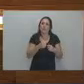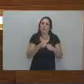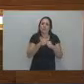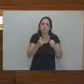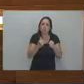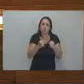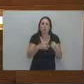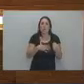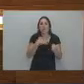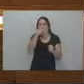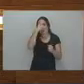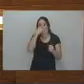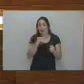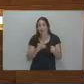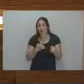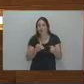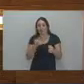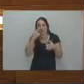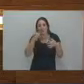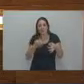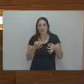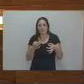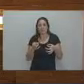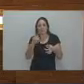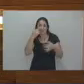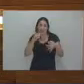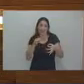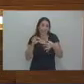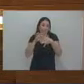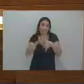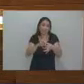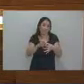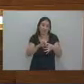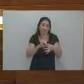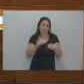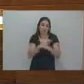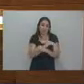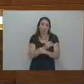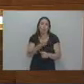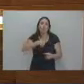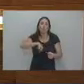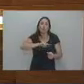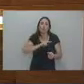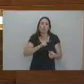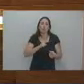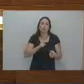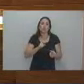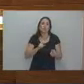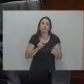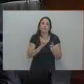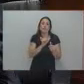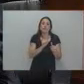que no se corresponden con la realidad. Es cierto que nosotros no compartimos buena parte de la práctica política de la